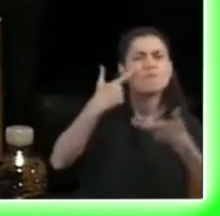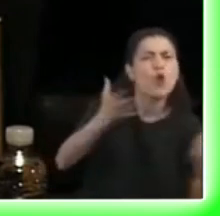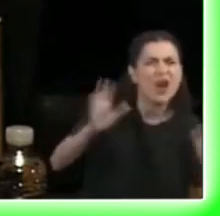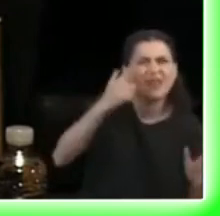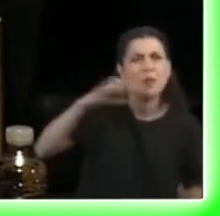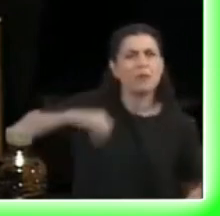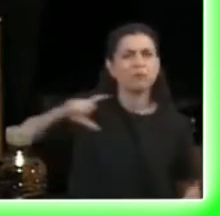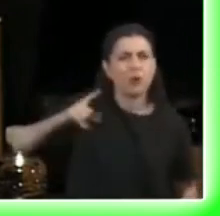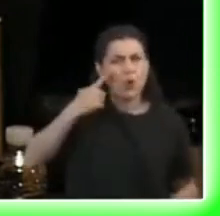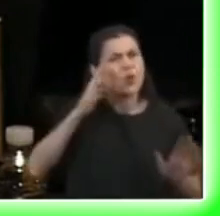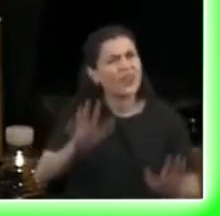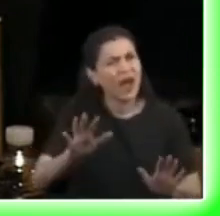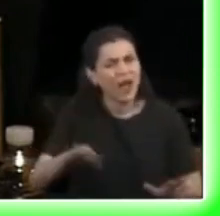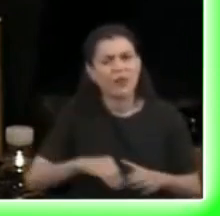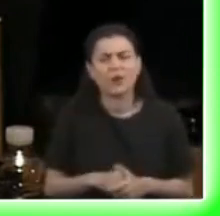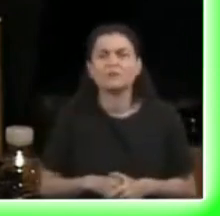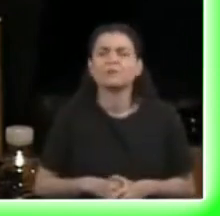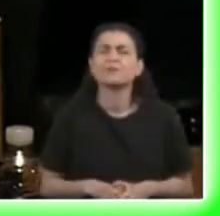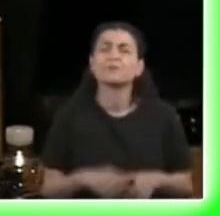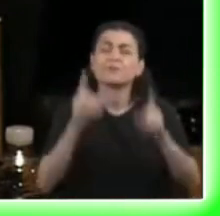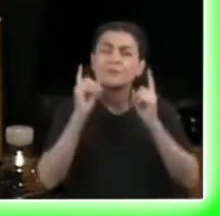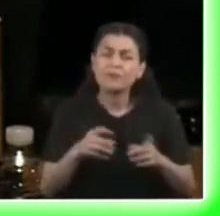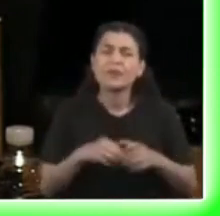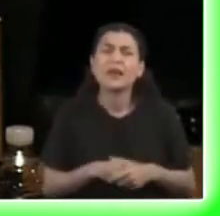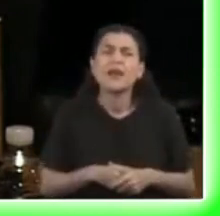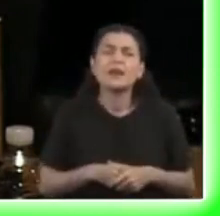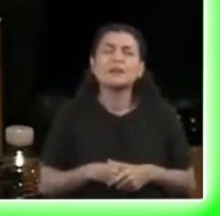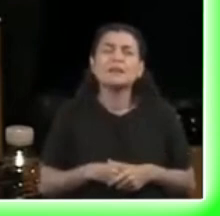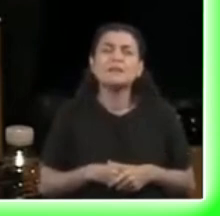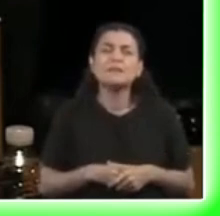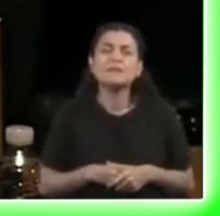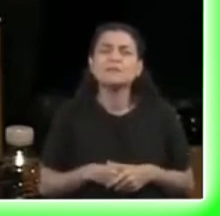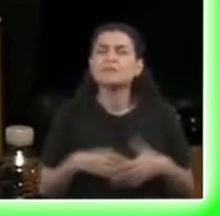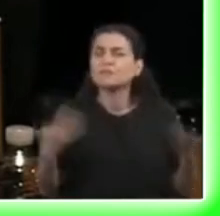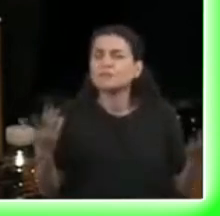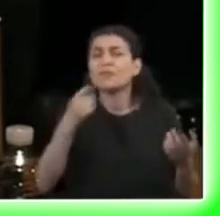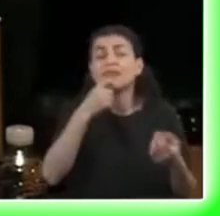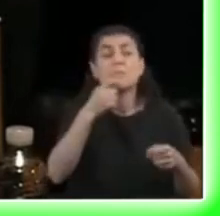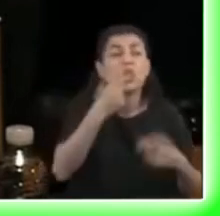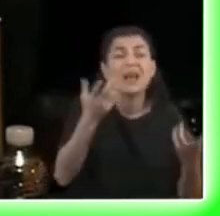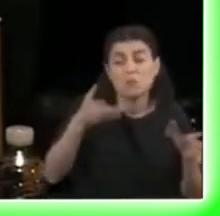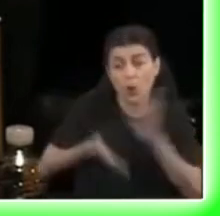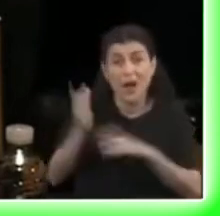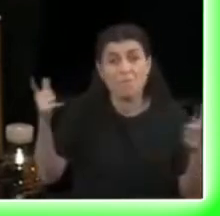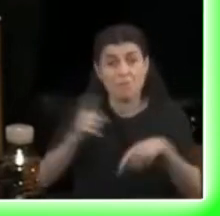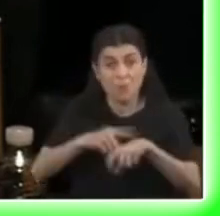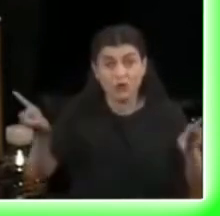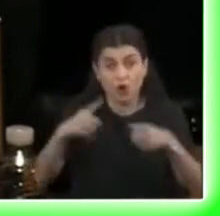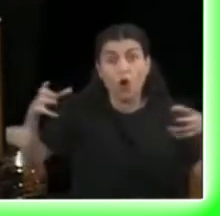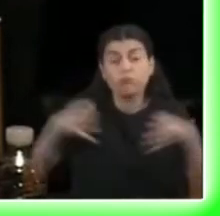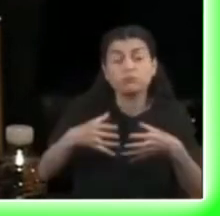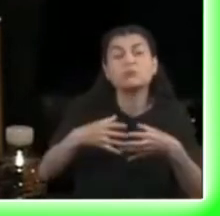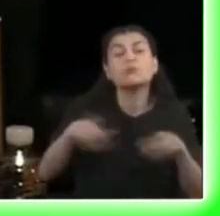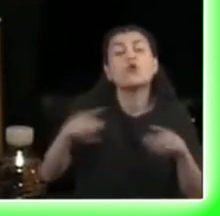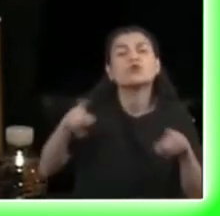Lógicamente, como parte de su circo irrisorio, tienen que recurrir a sofisma del estilo de que esos recitales son gratis. Pero como